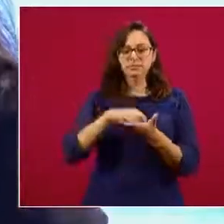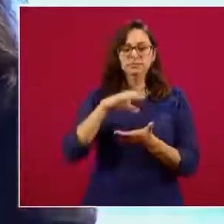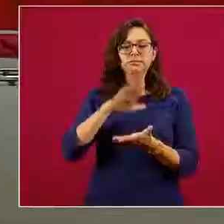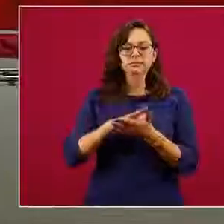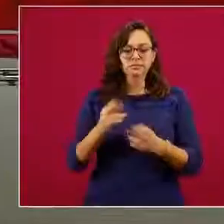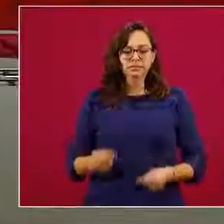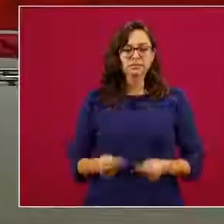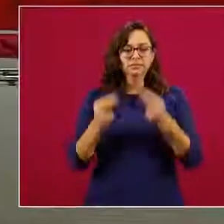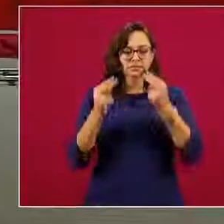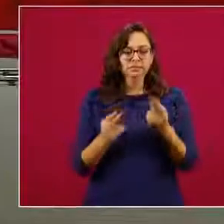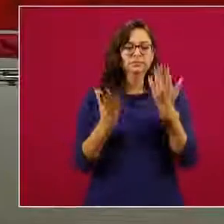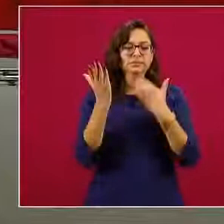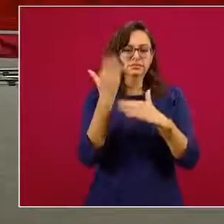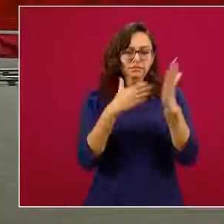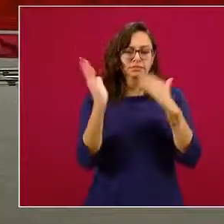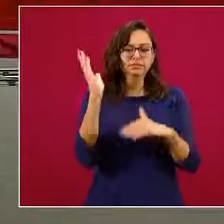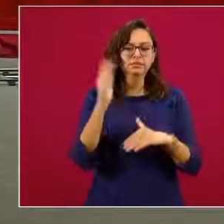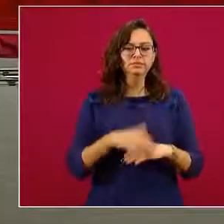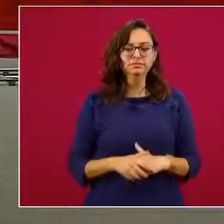negocios.